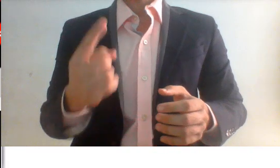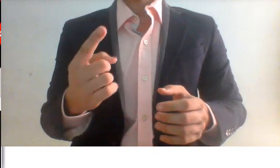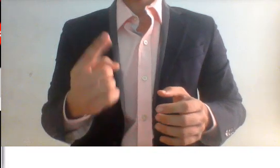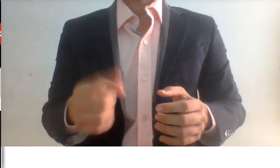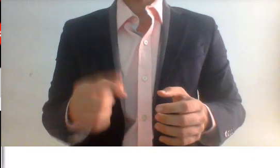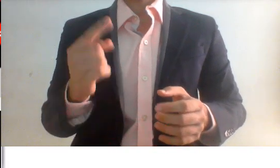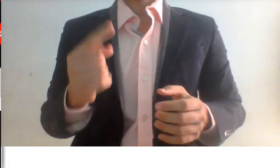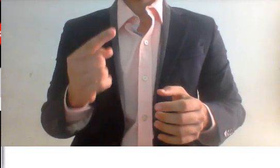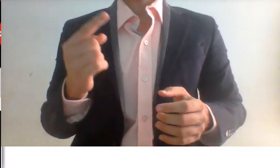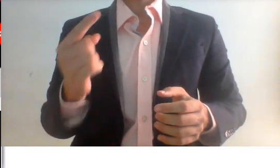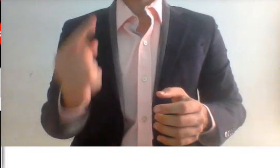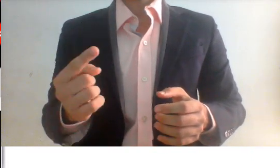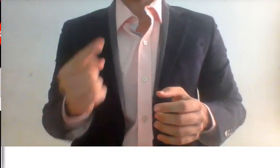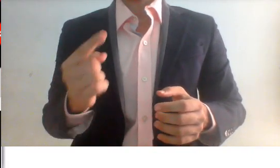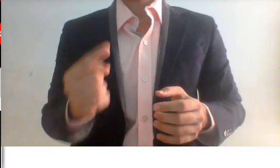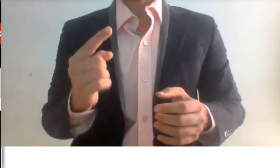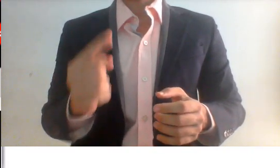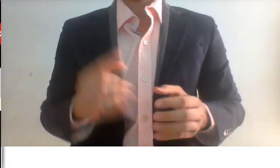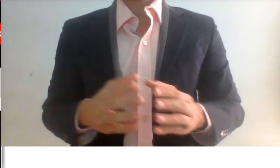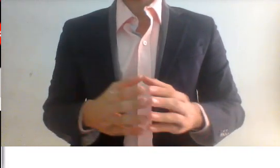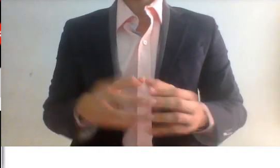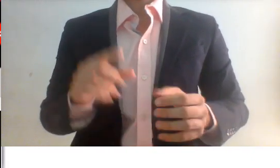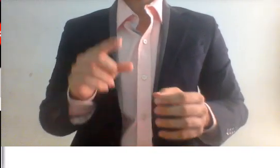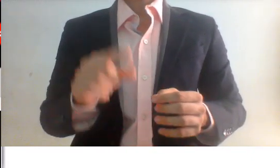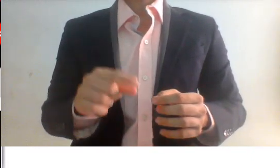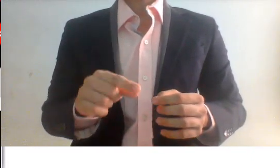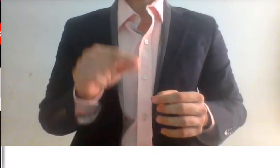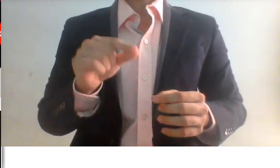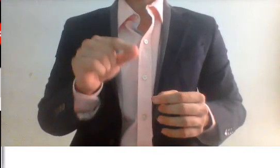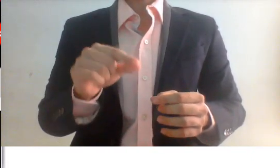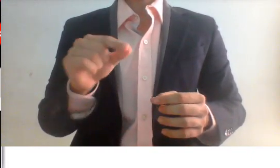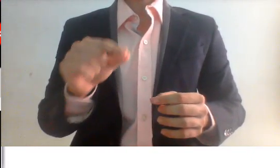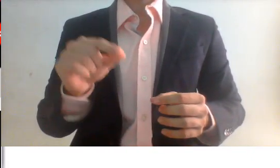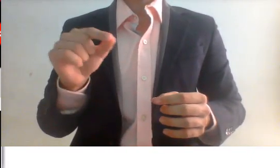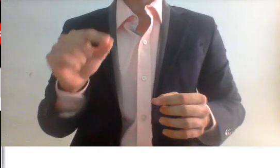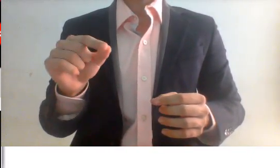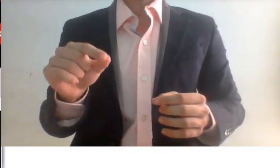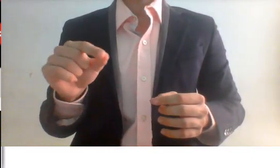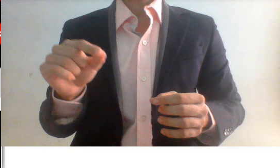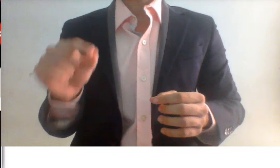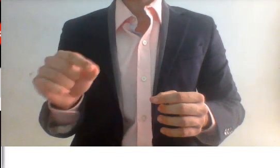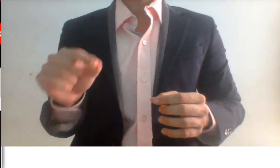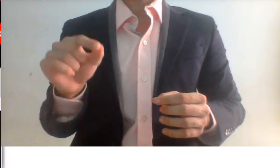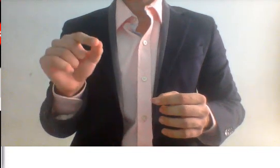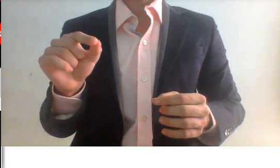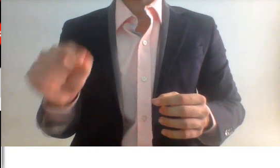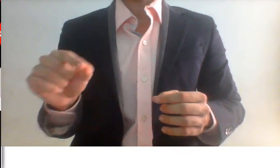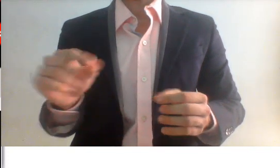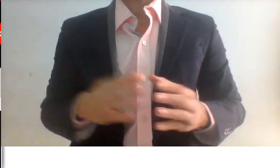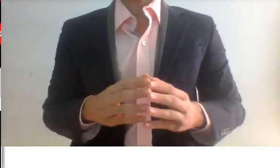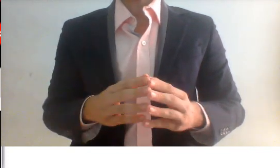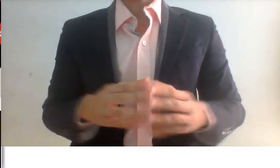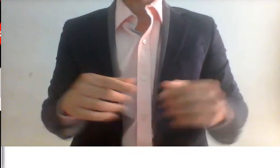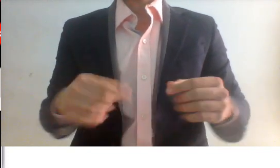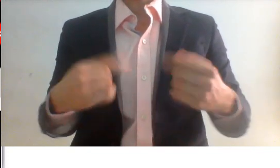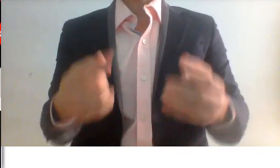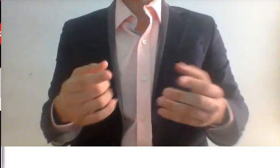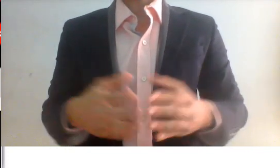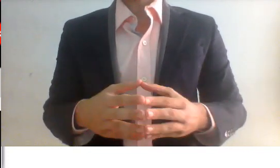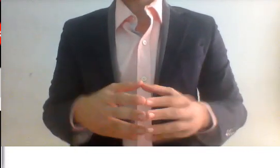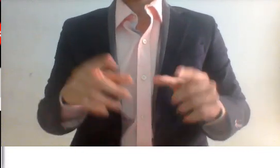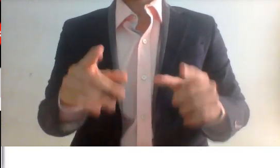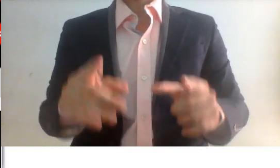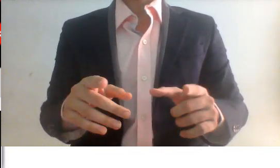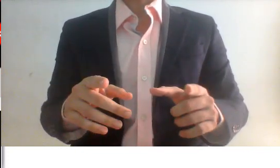duró solamente una hora y media, nos costó poco más de 6 millones de dólares por funcionario. Y